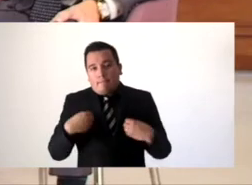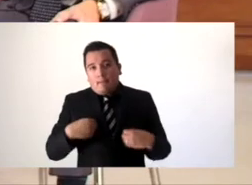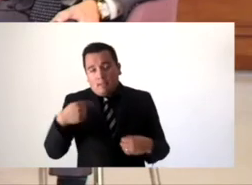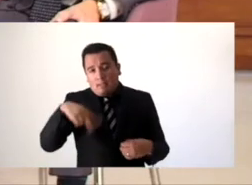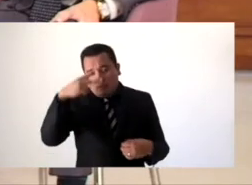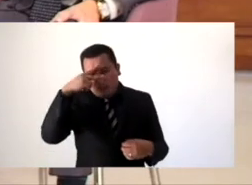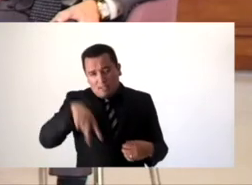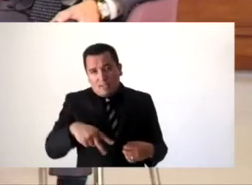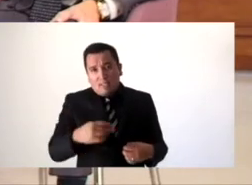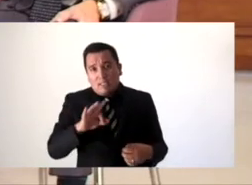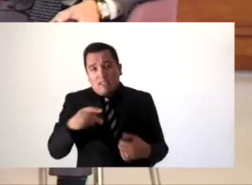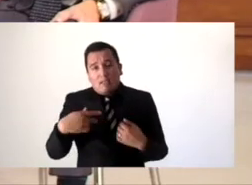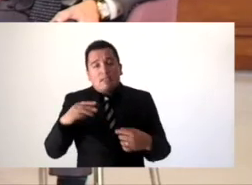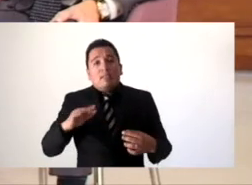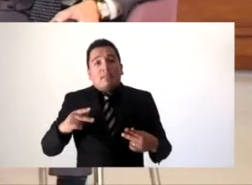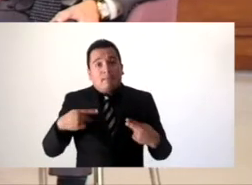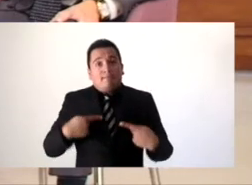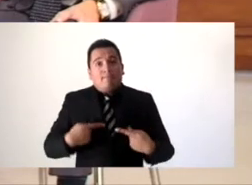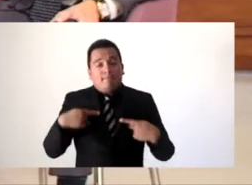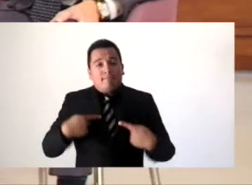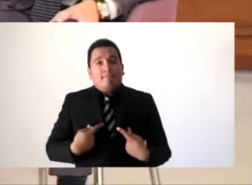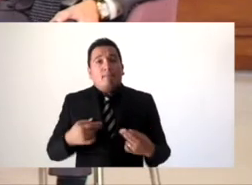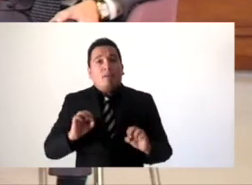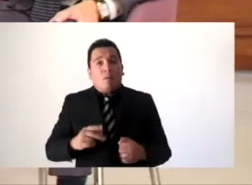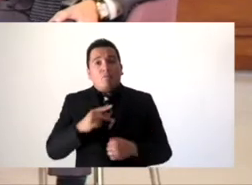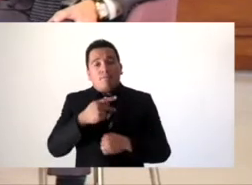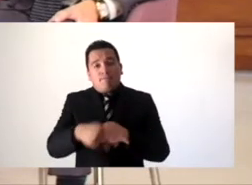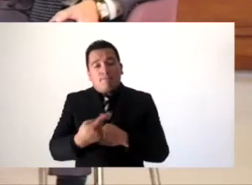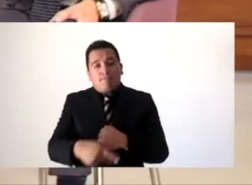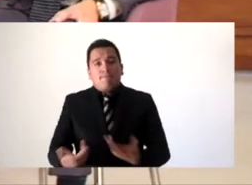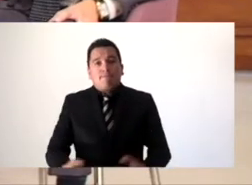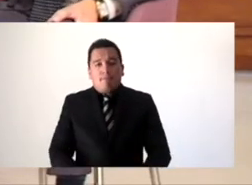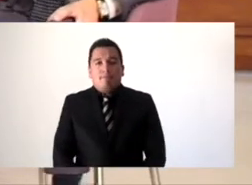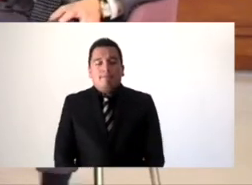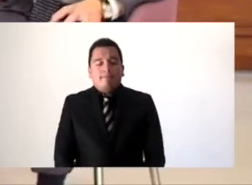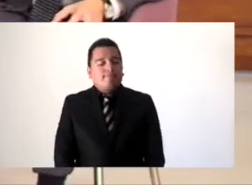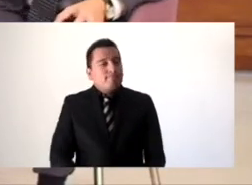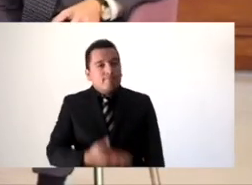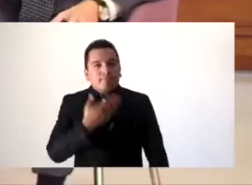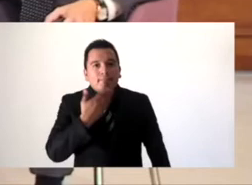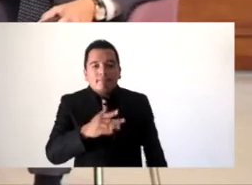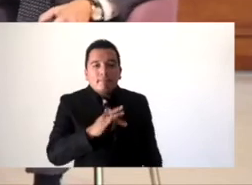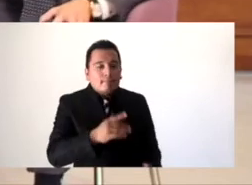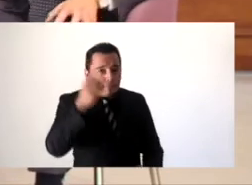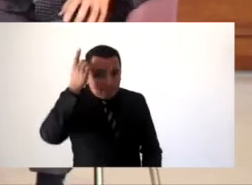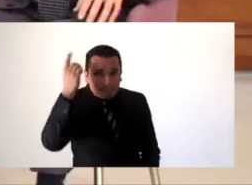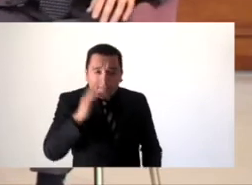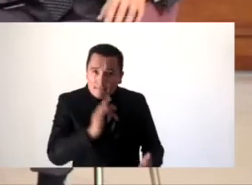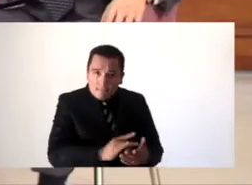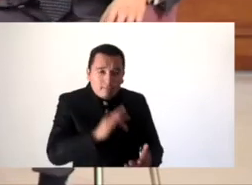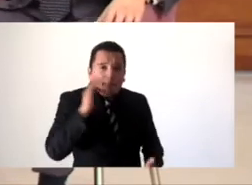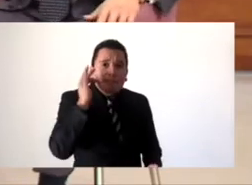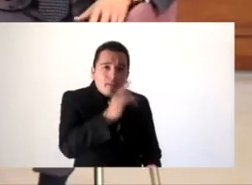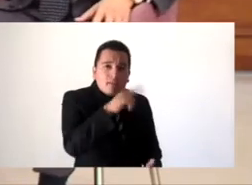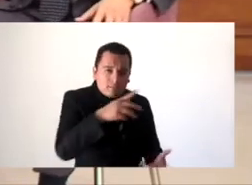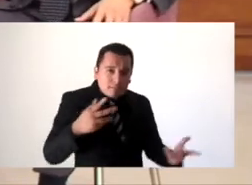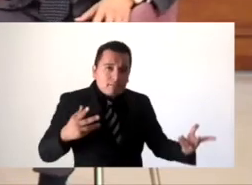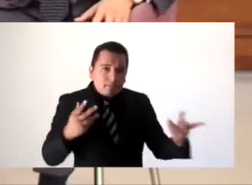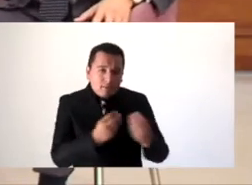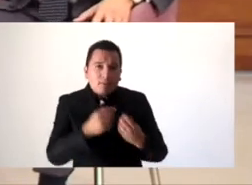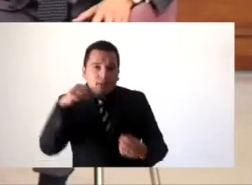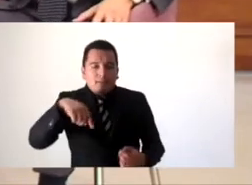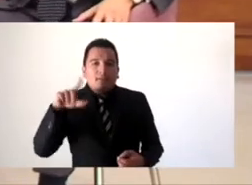democrática de nuestro país puede entrar en riesgo y eso también es altamente preocupante. Pues le agradecemos mucho al doctor Astudillo